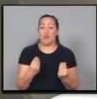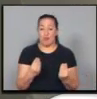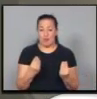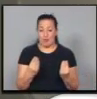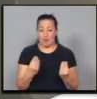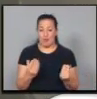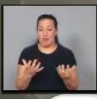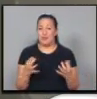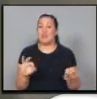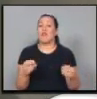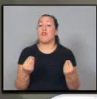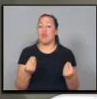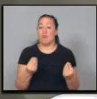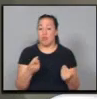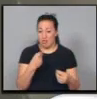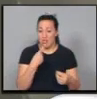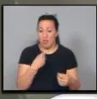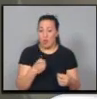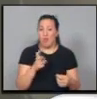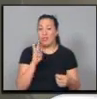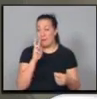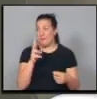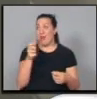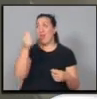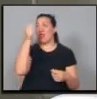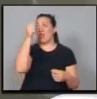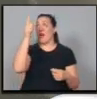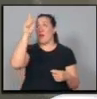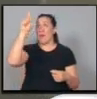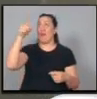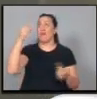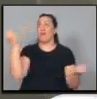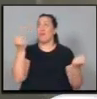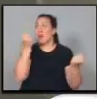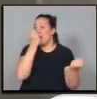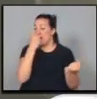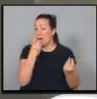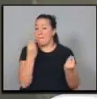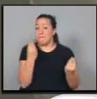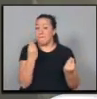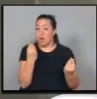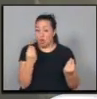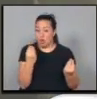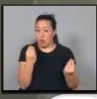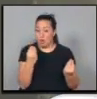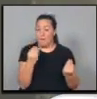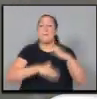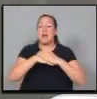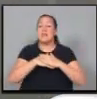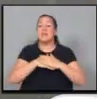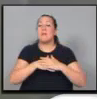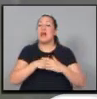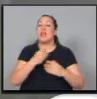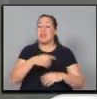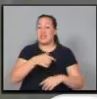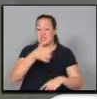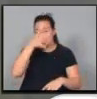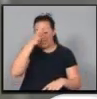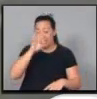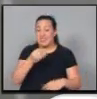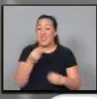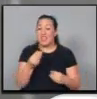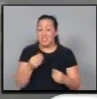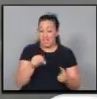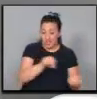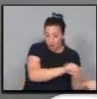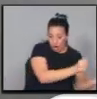¿Cómo? Por más que te des cuenta, mirando por el espejo retrovisor, que alguien viene a 150 kilómetros por hora en un lugar. ¿Qué puedes hacer? ¿Te